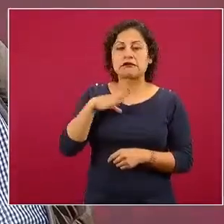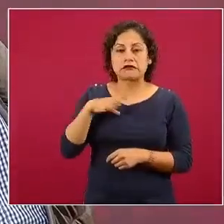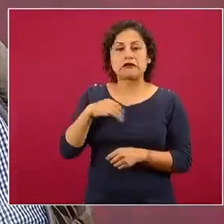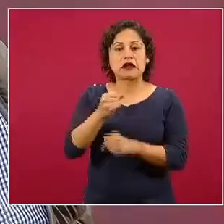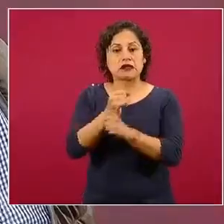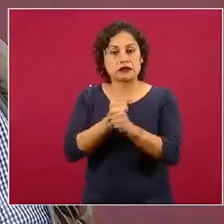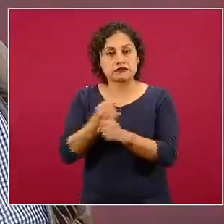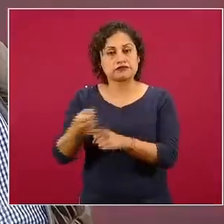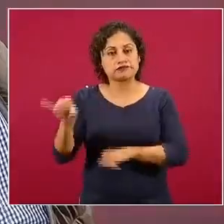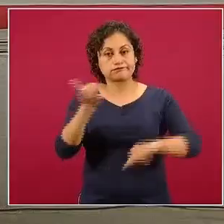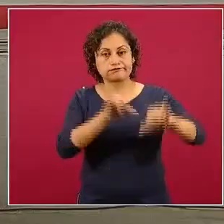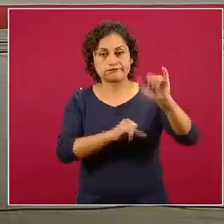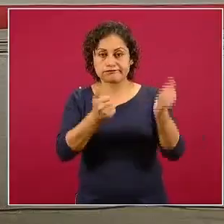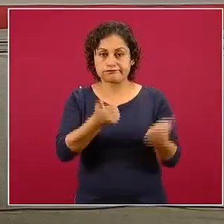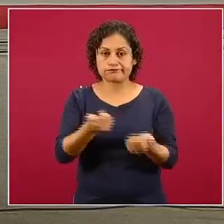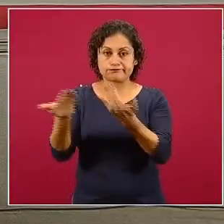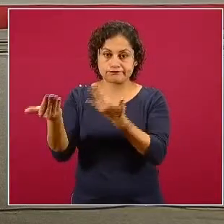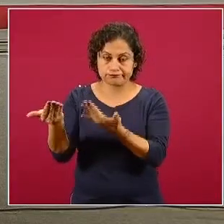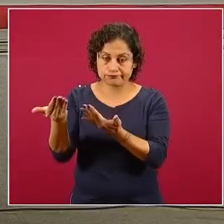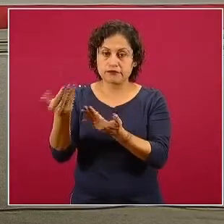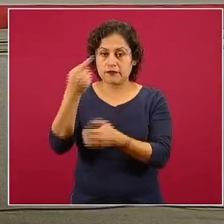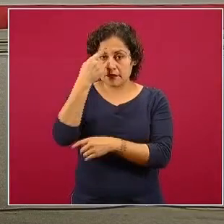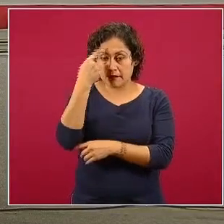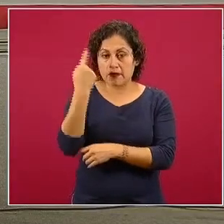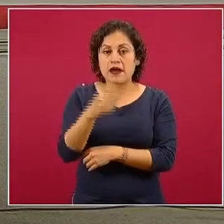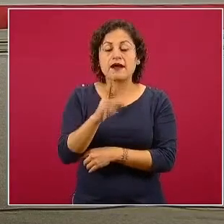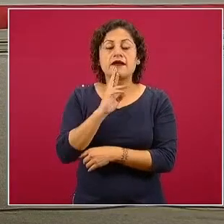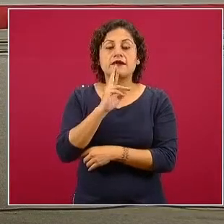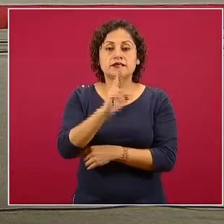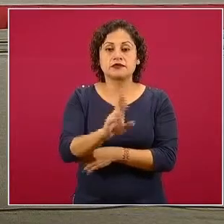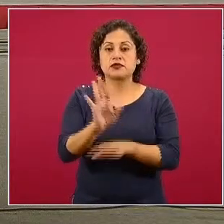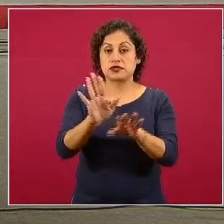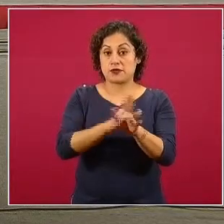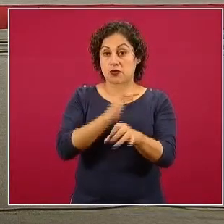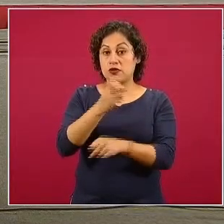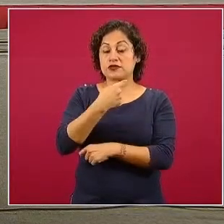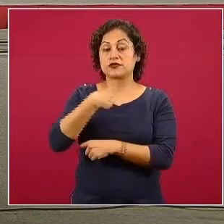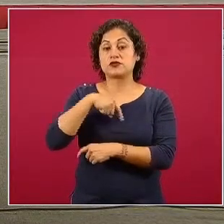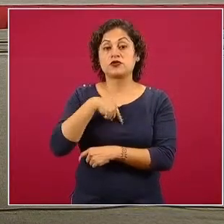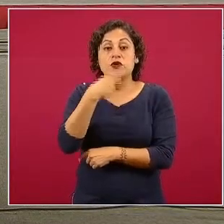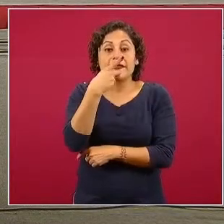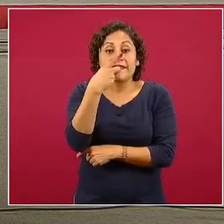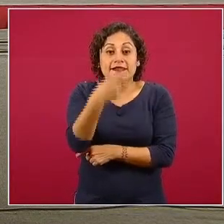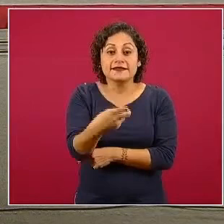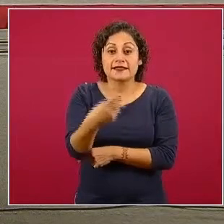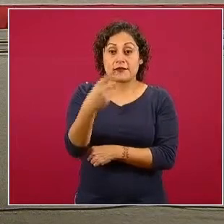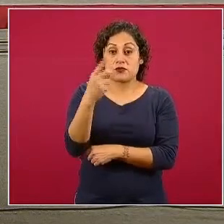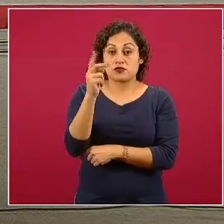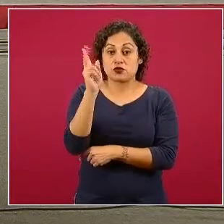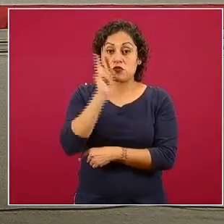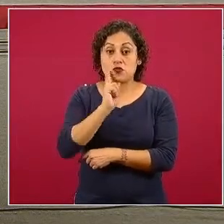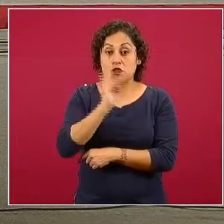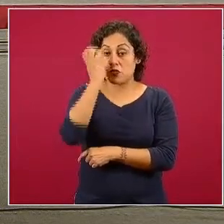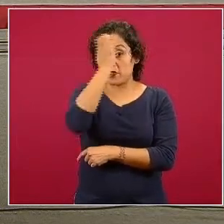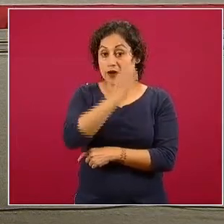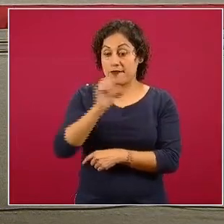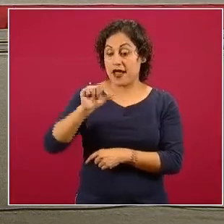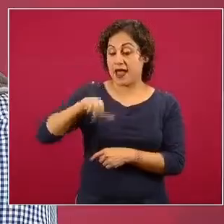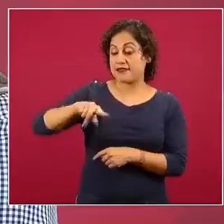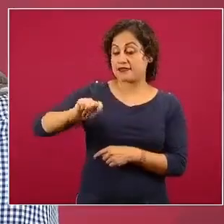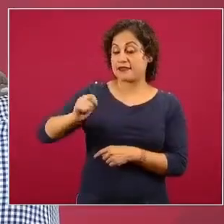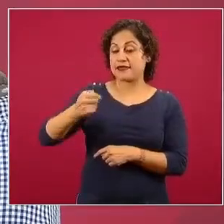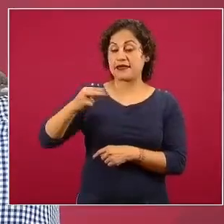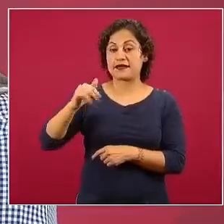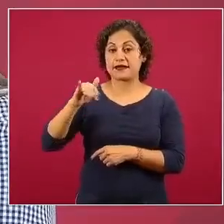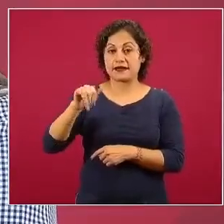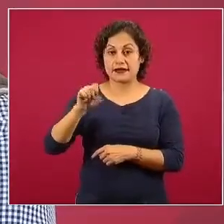han enviado a los laboratorios. Por eso comentábamos que el uso de pruebas antigénicas va a estar precisamente orientada